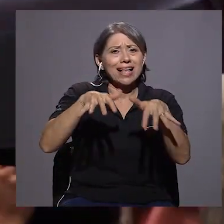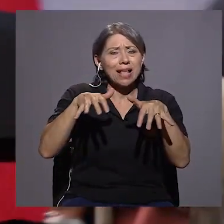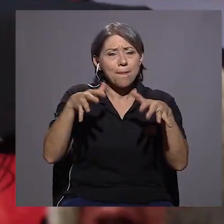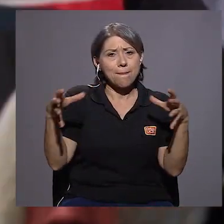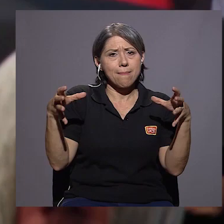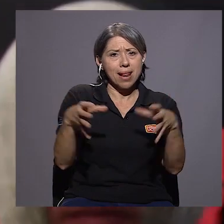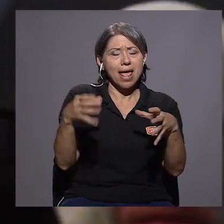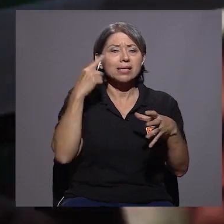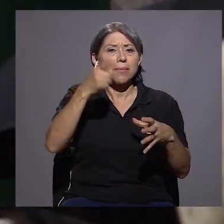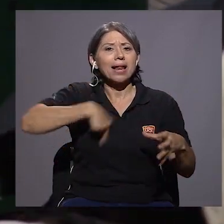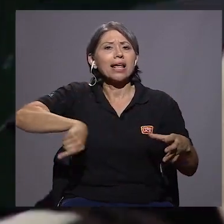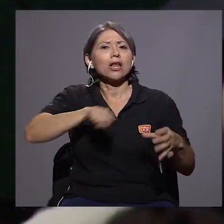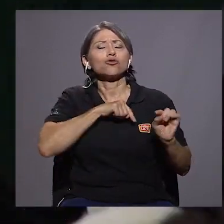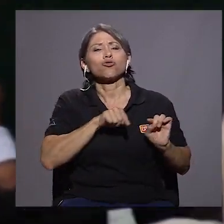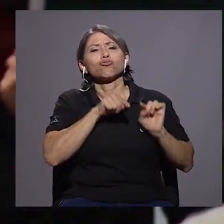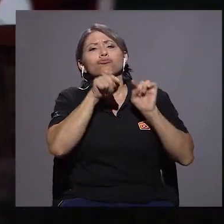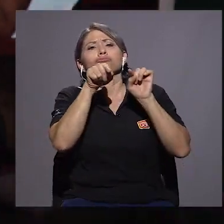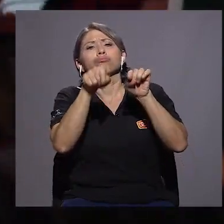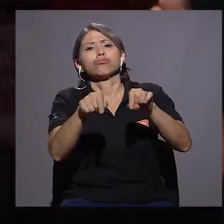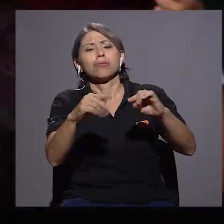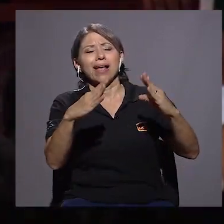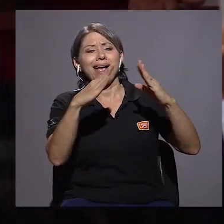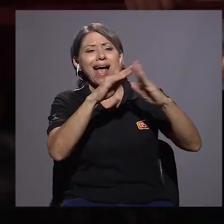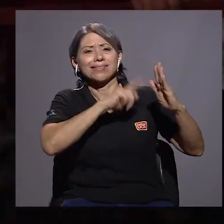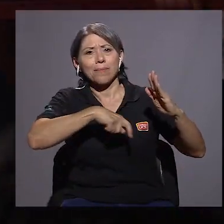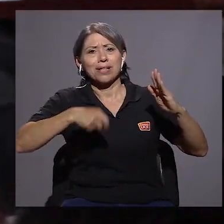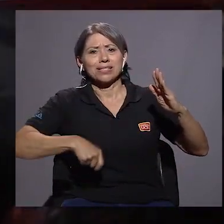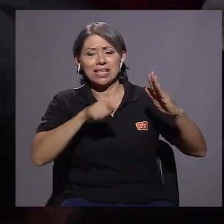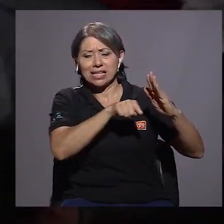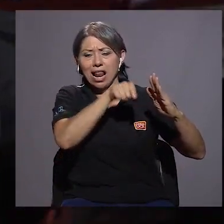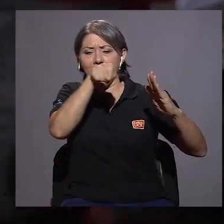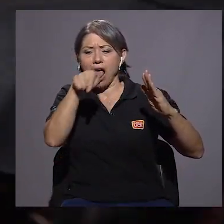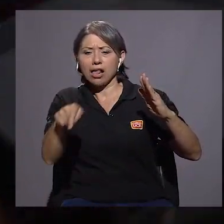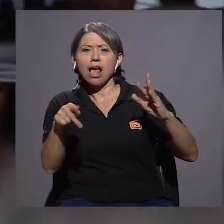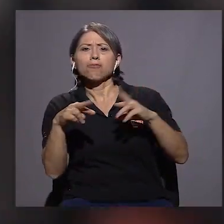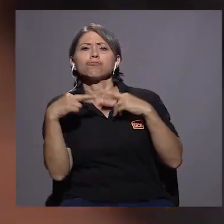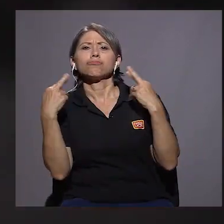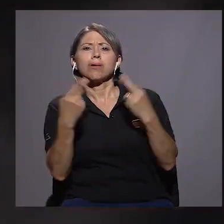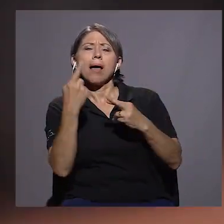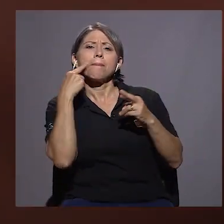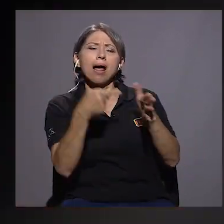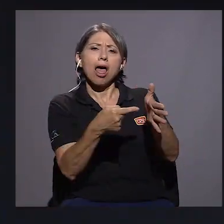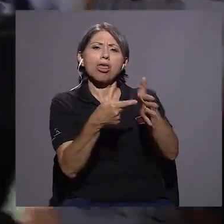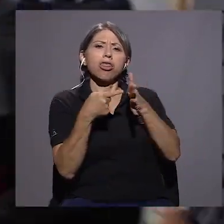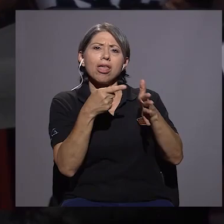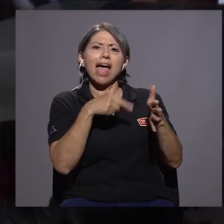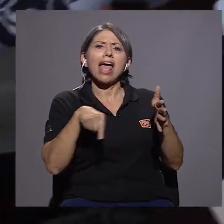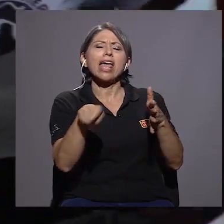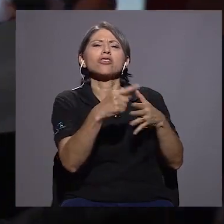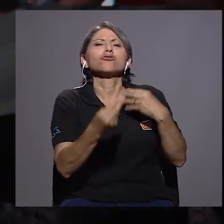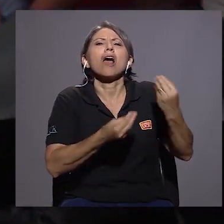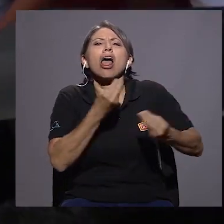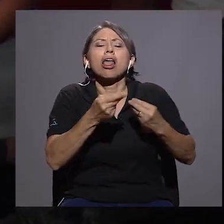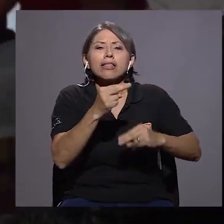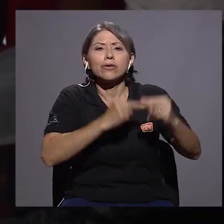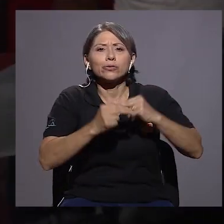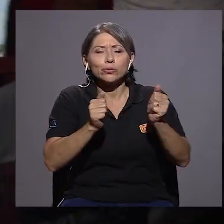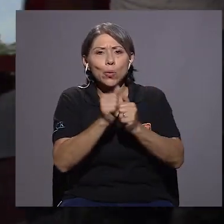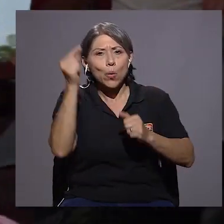nos reunamos al frente de Casa Presidencial y disputarle a ellos a negociar con el